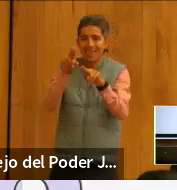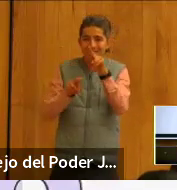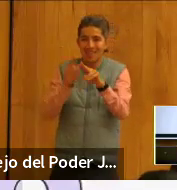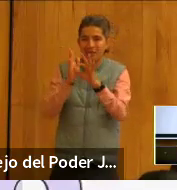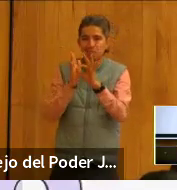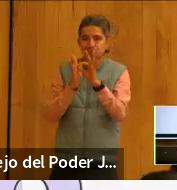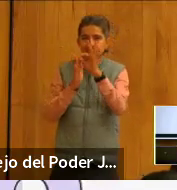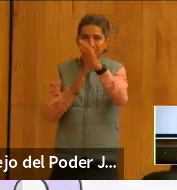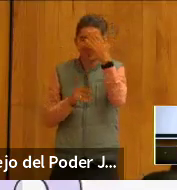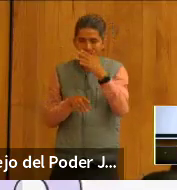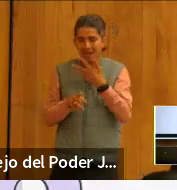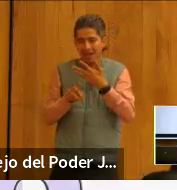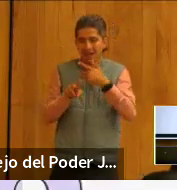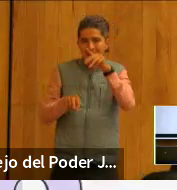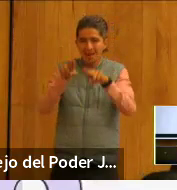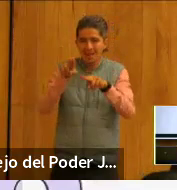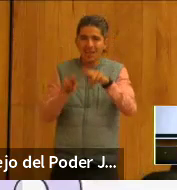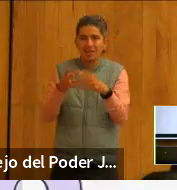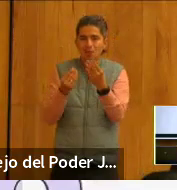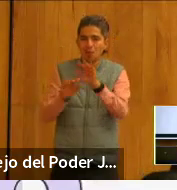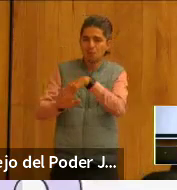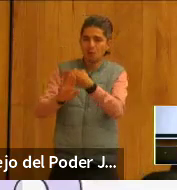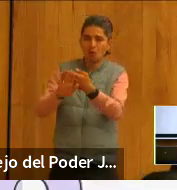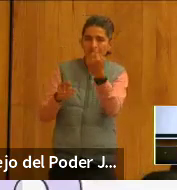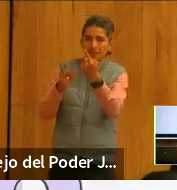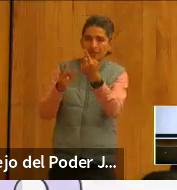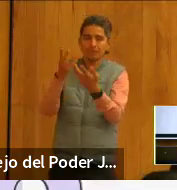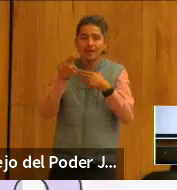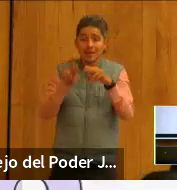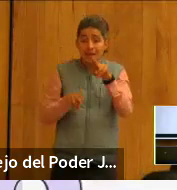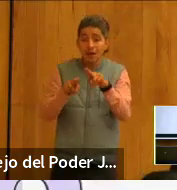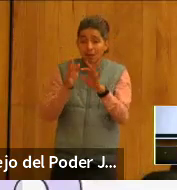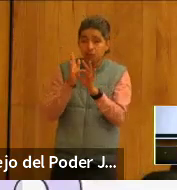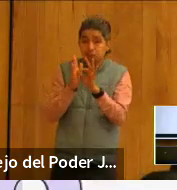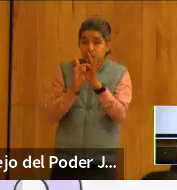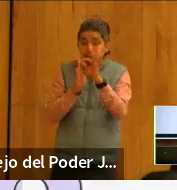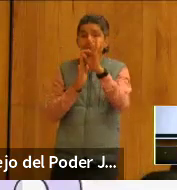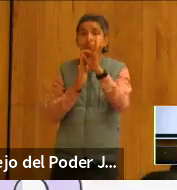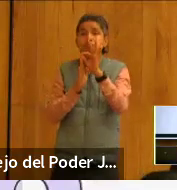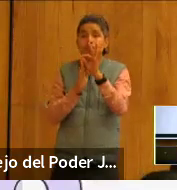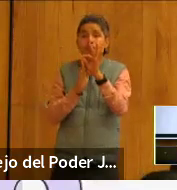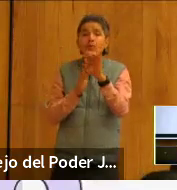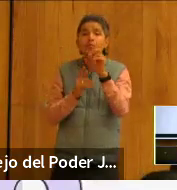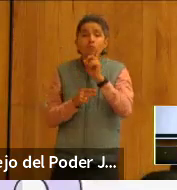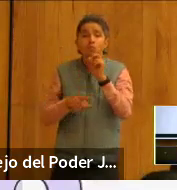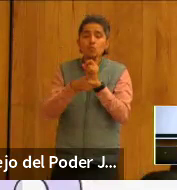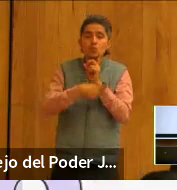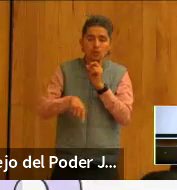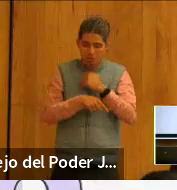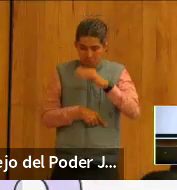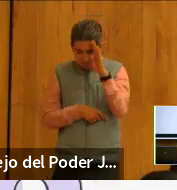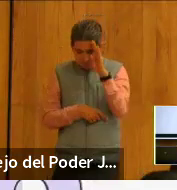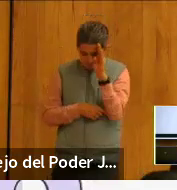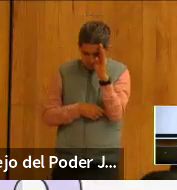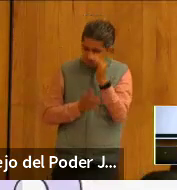Existen distintos grados de violencia y seguramente hay un grado de violencia en el que la mujer decide ya no